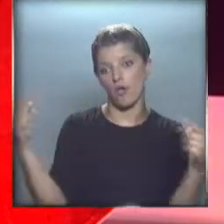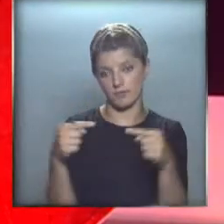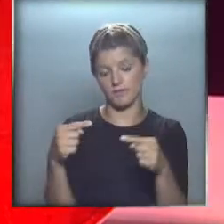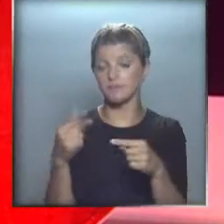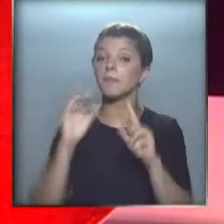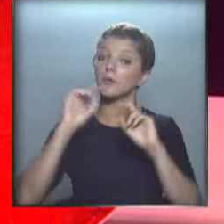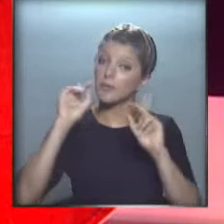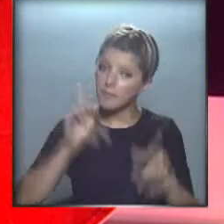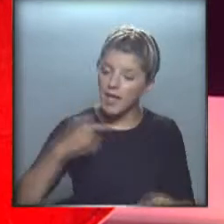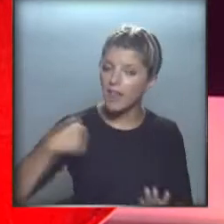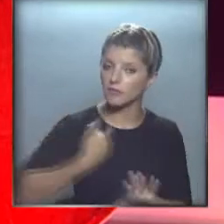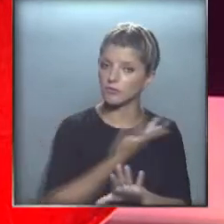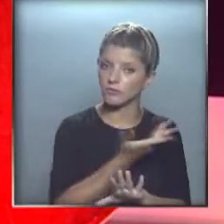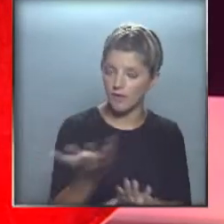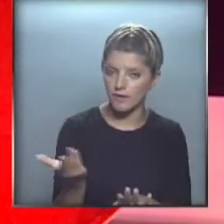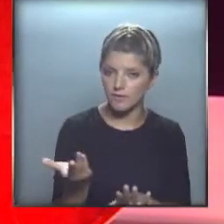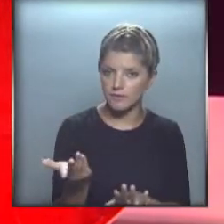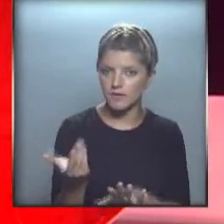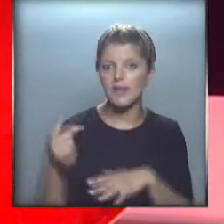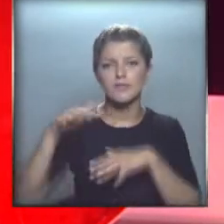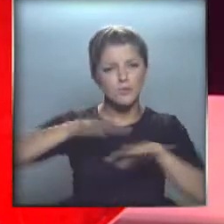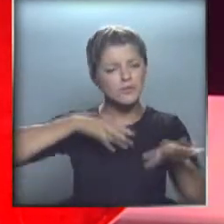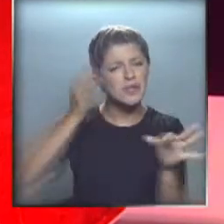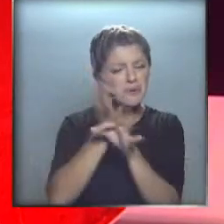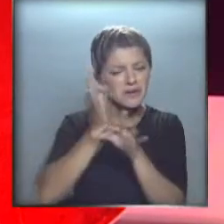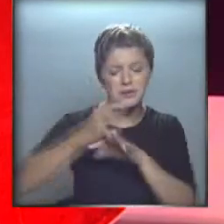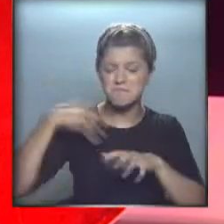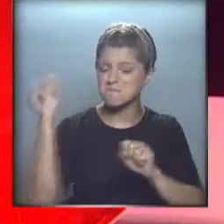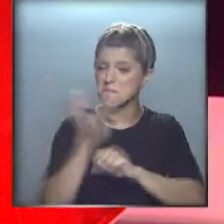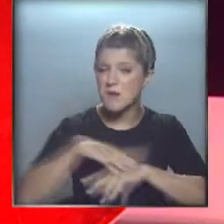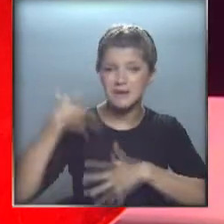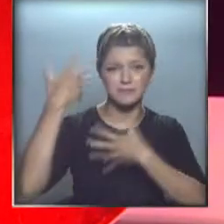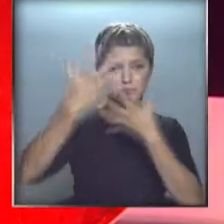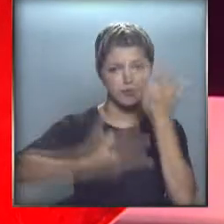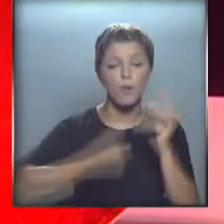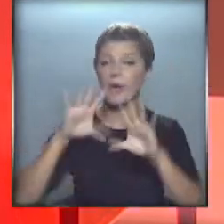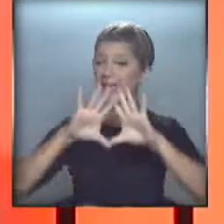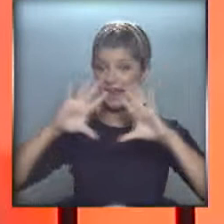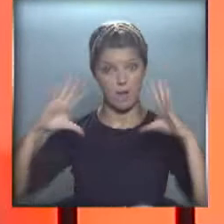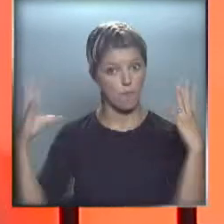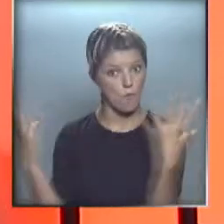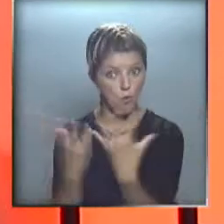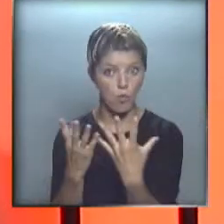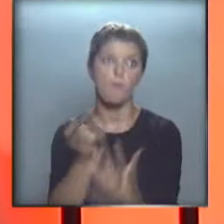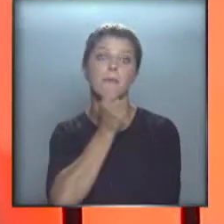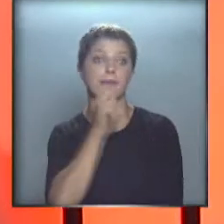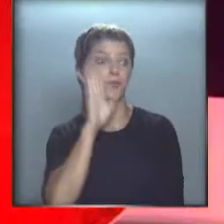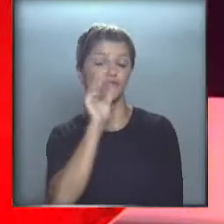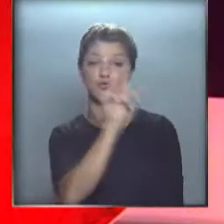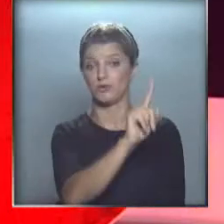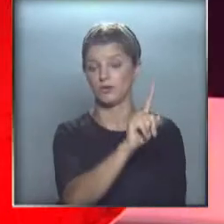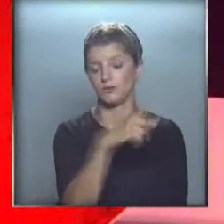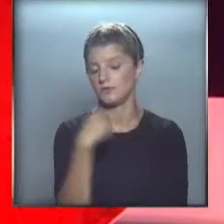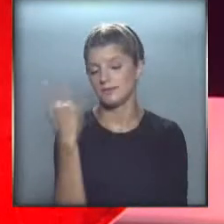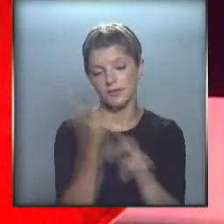implica el maltrato escolar. Es un tema que hubo masacres por todo el mundo, Estados Unidos, bueno, cada dos por tres,